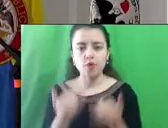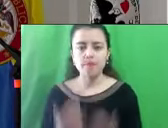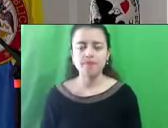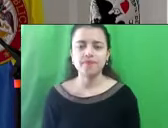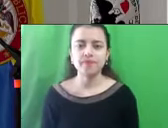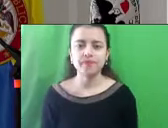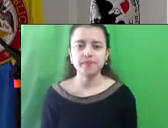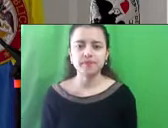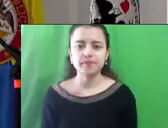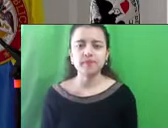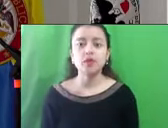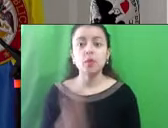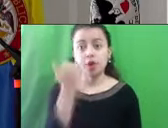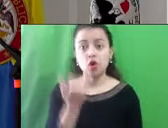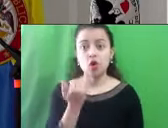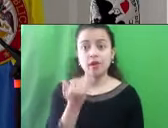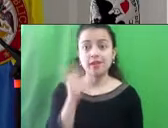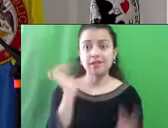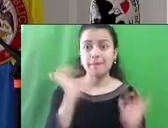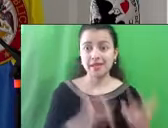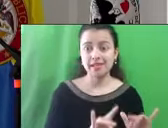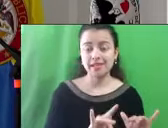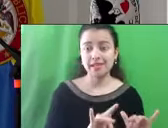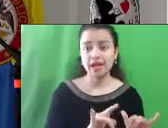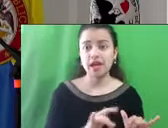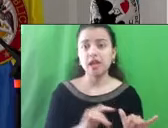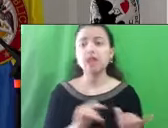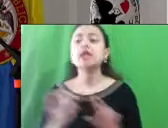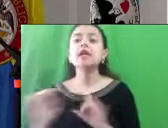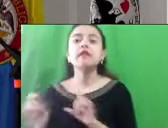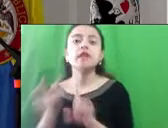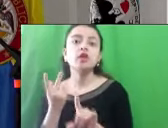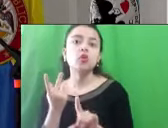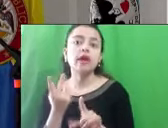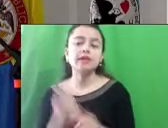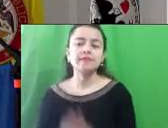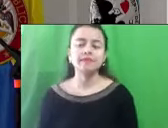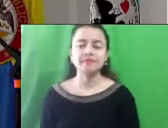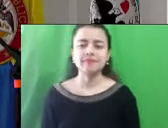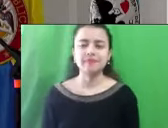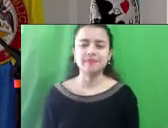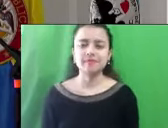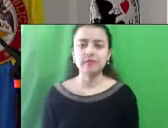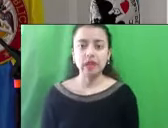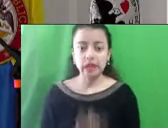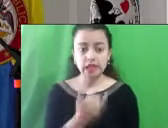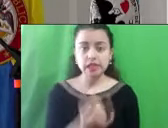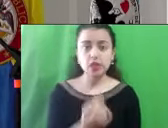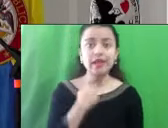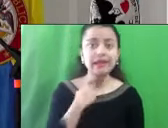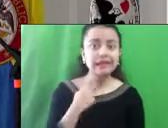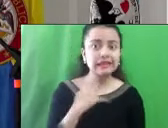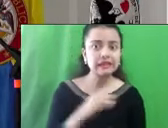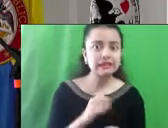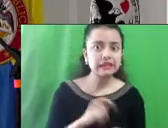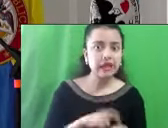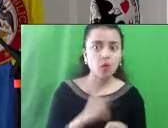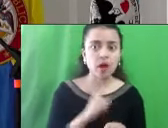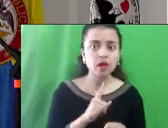presencial. Y todo el resto que no se responda en esta transmisión lo haremos de todas maneras por el medio en el cual llegaron, en